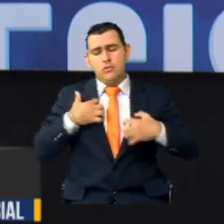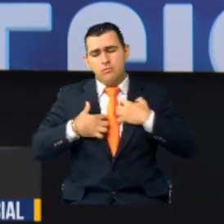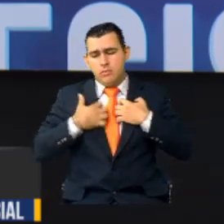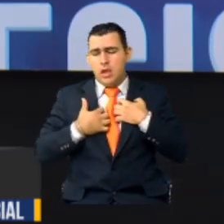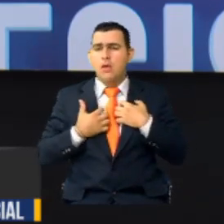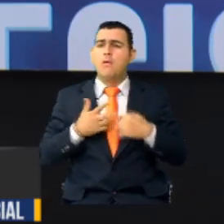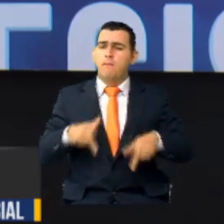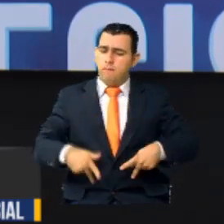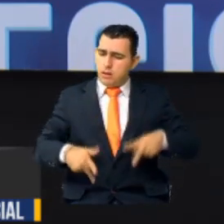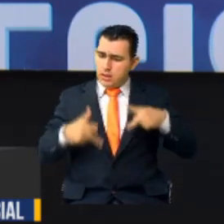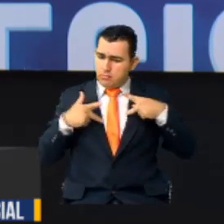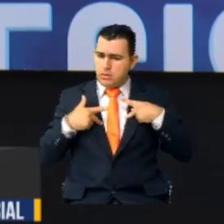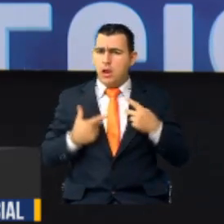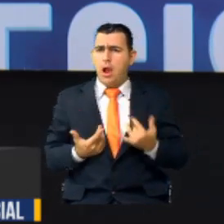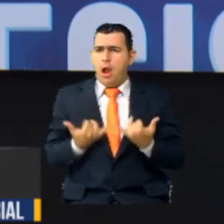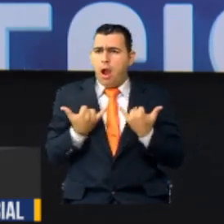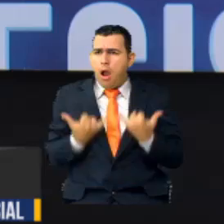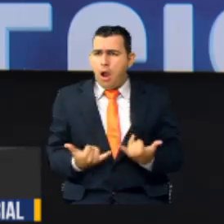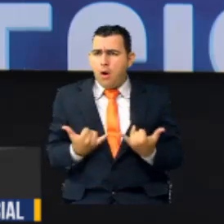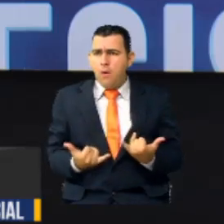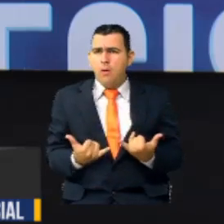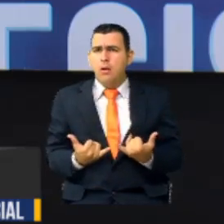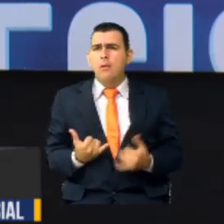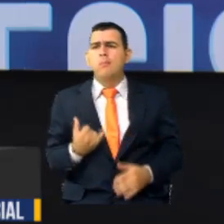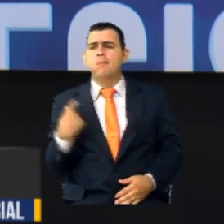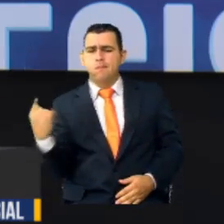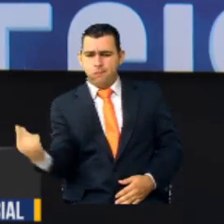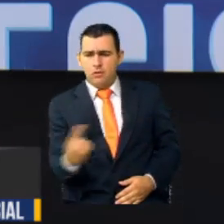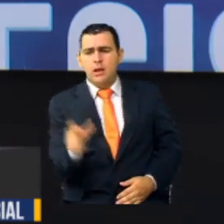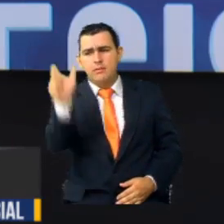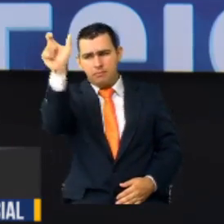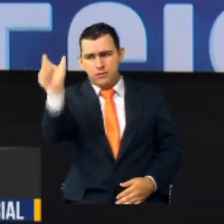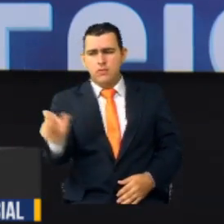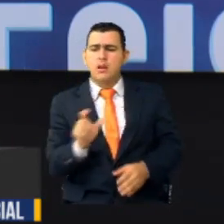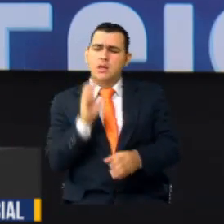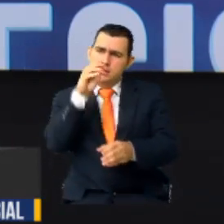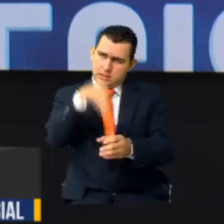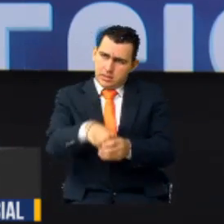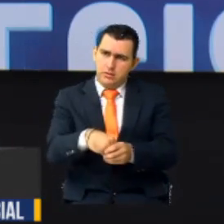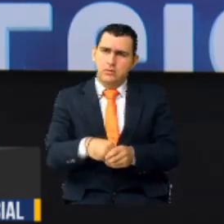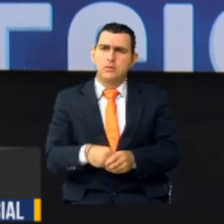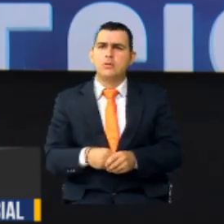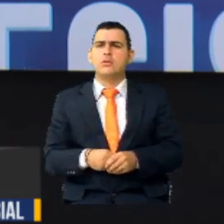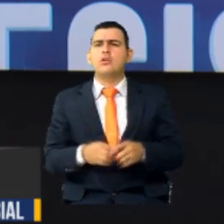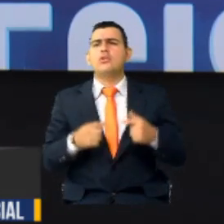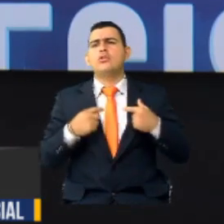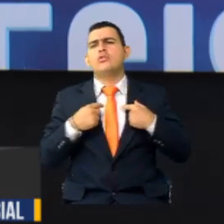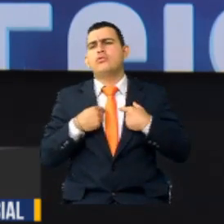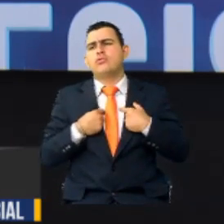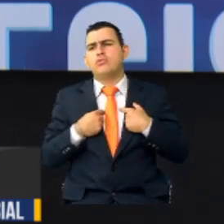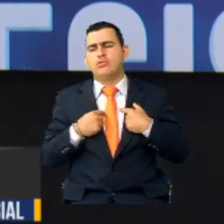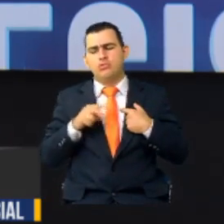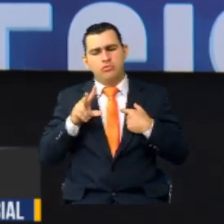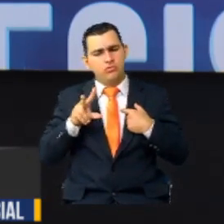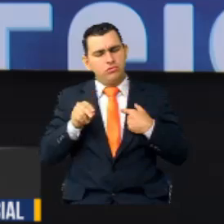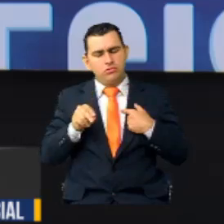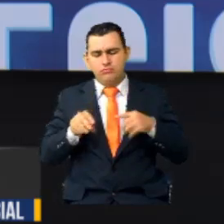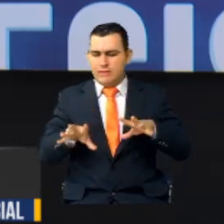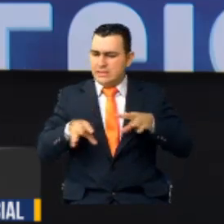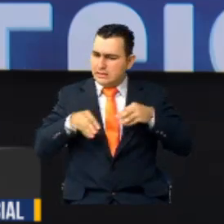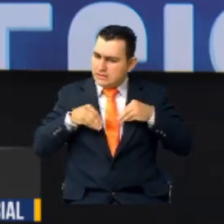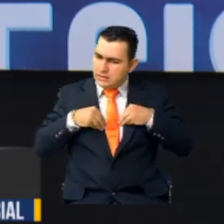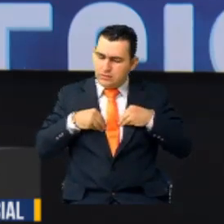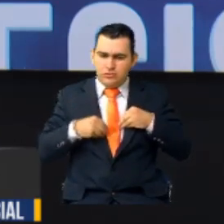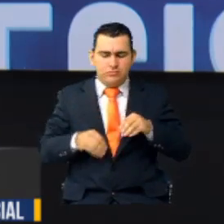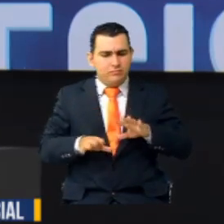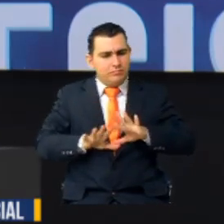Y en este recinto se encuentra el personaje que lo ha hecho. Por tanto, yo no acepto compartir espacios